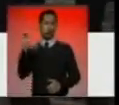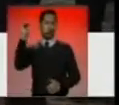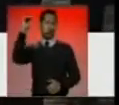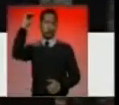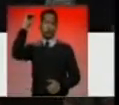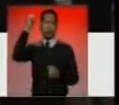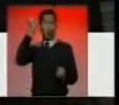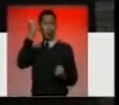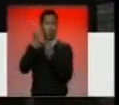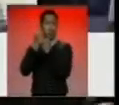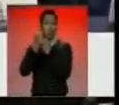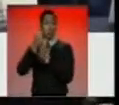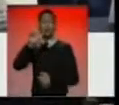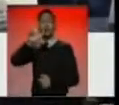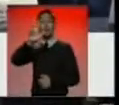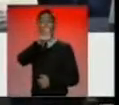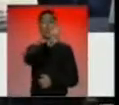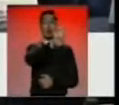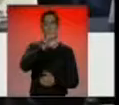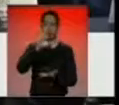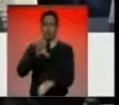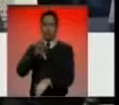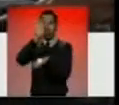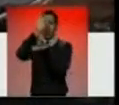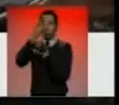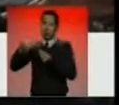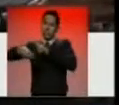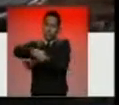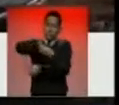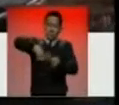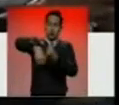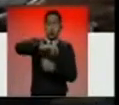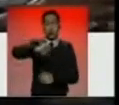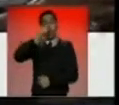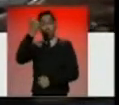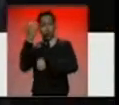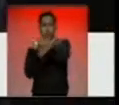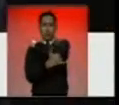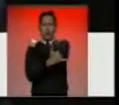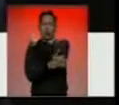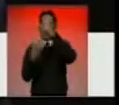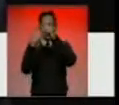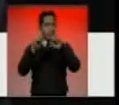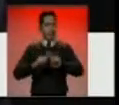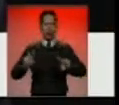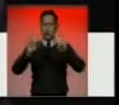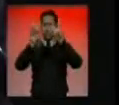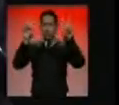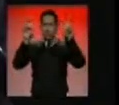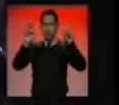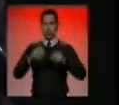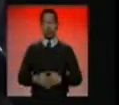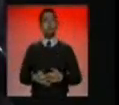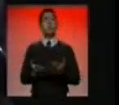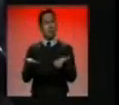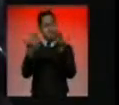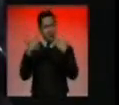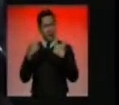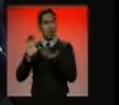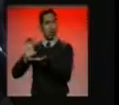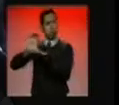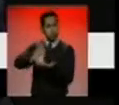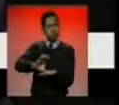Moreno, con 35 representantes de inversionistas extranjeros en distintas áreas. Inviertan en el Ecuador. Tengan